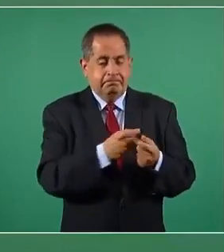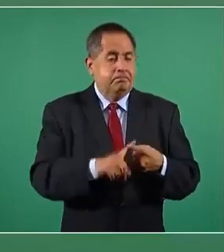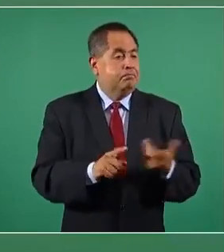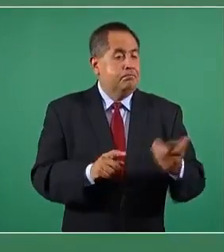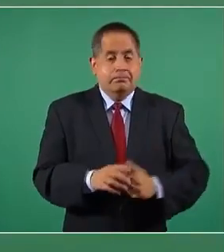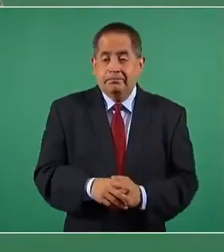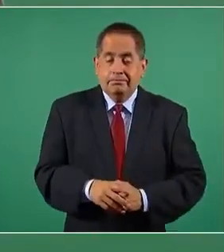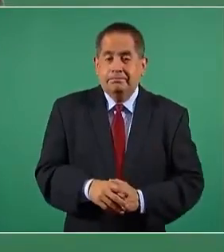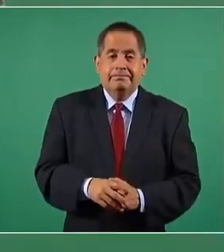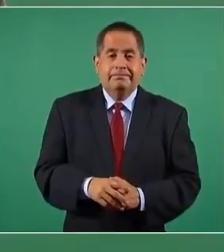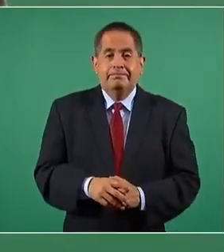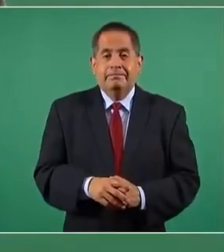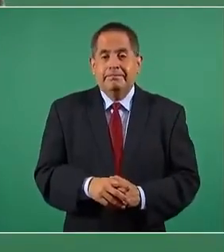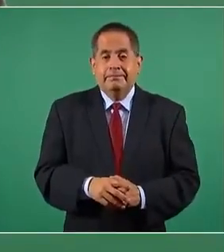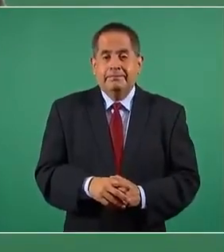el